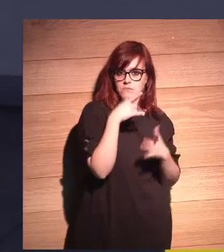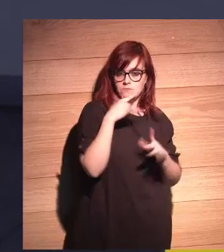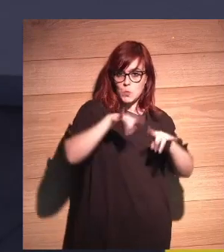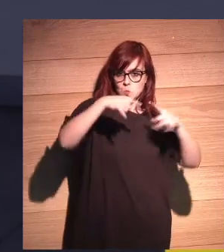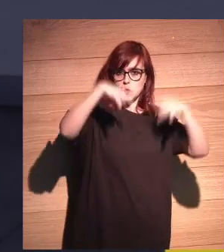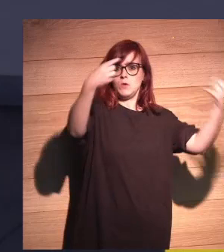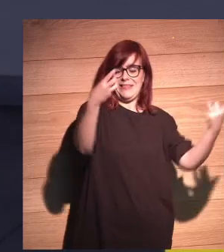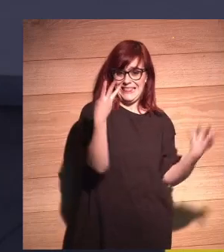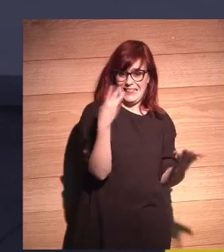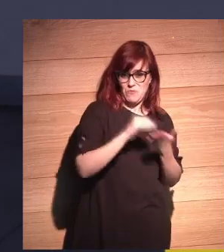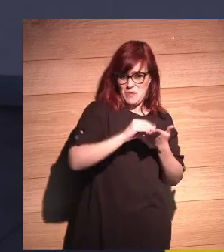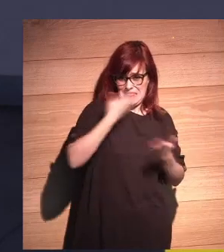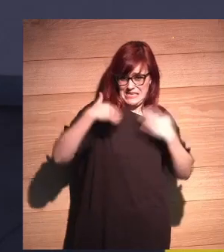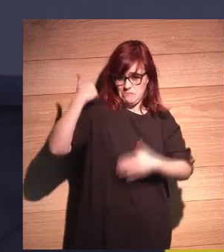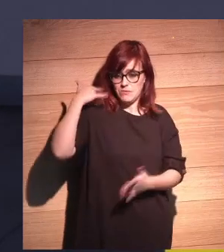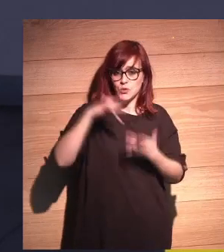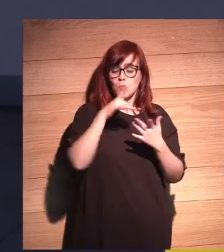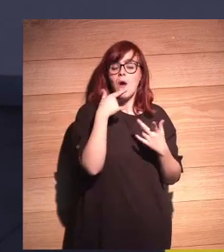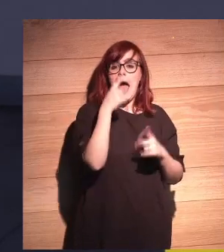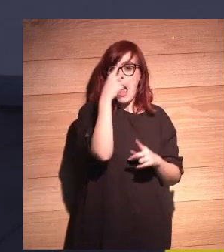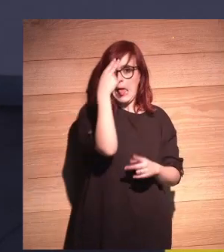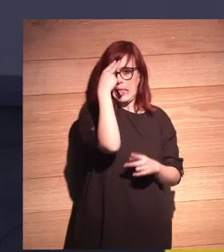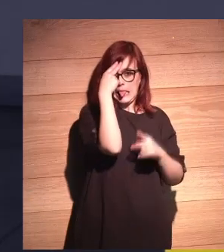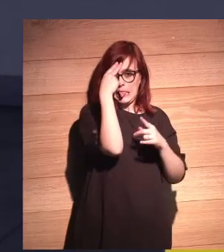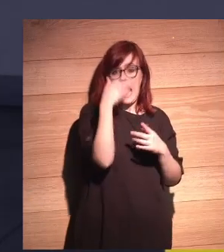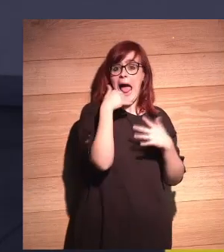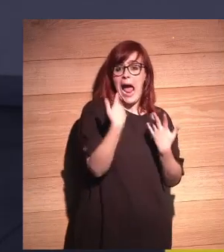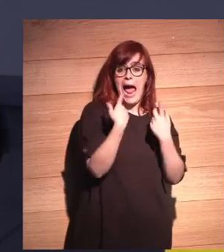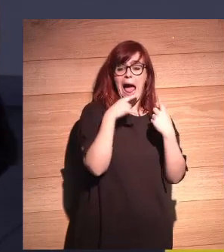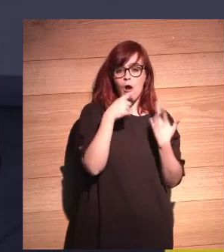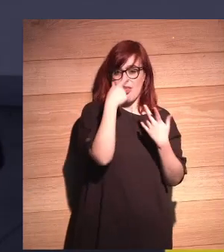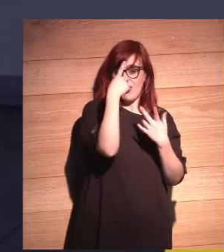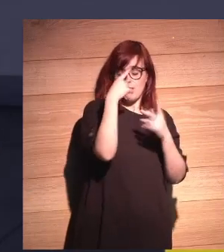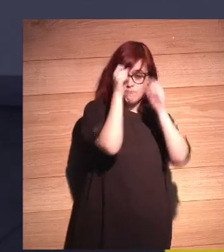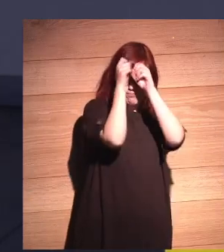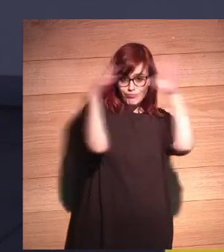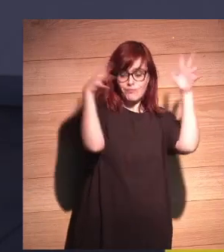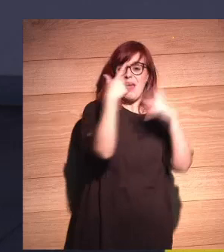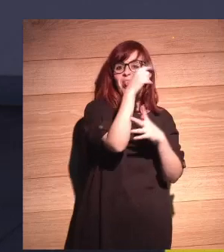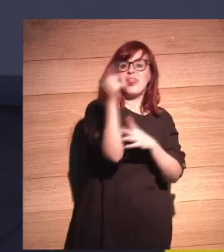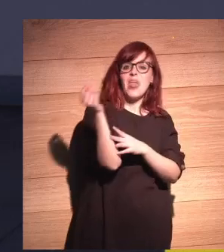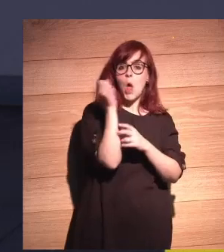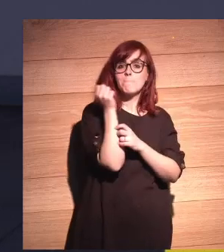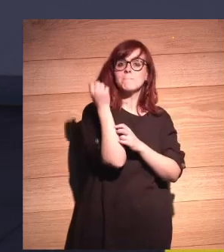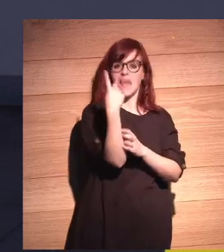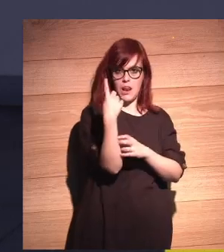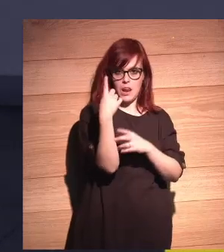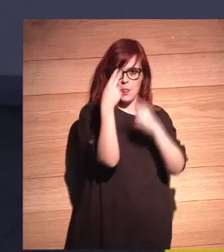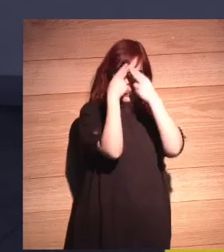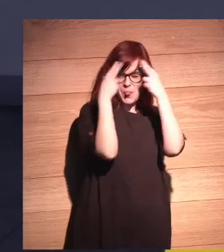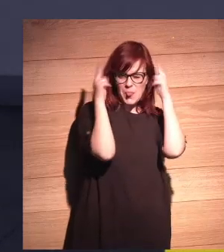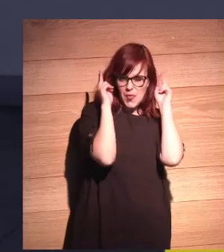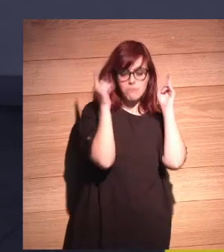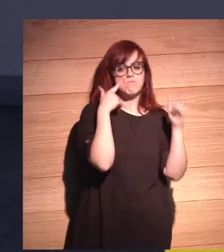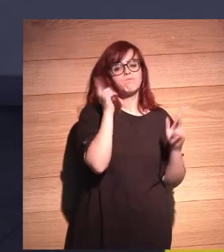magnitud, es decir, hemos pasado casi de un electrodo, ahora podemos 100 o en algunos casos 1000 electrodos, y